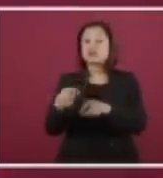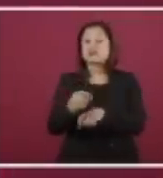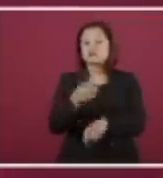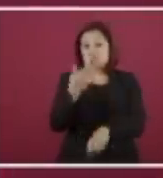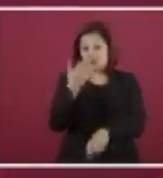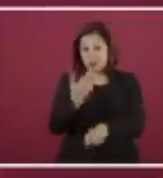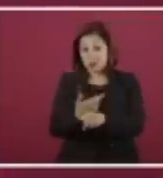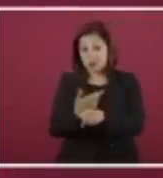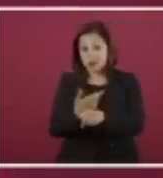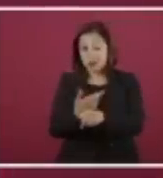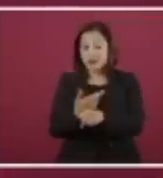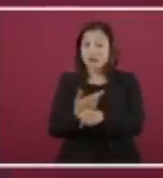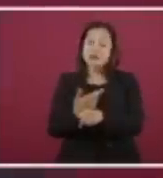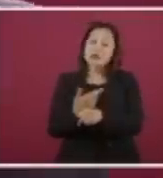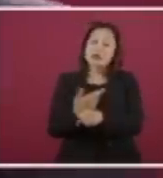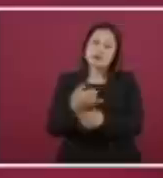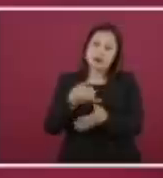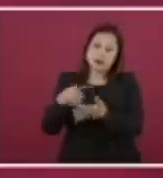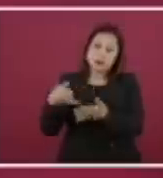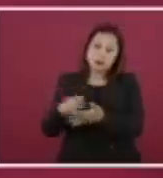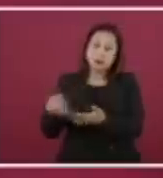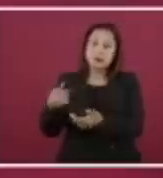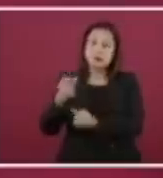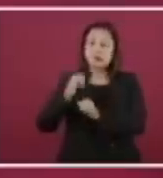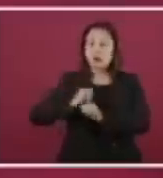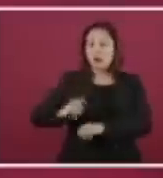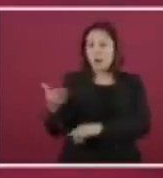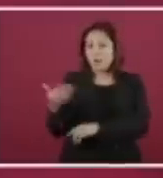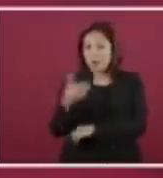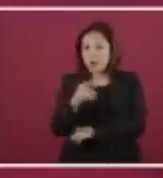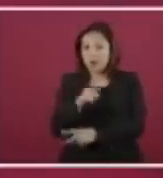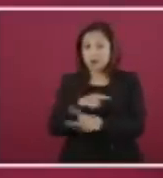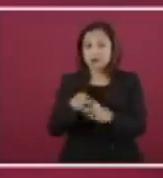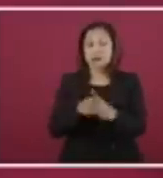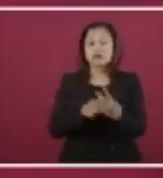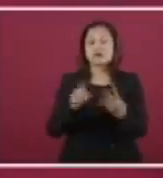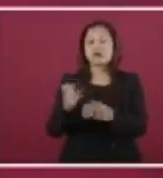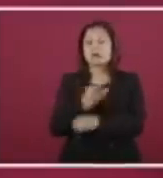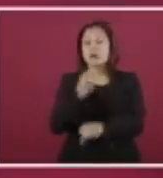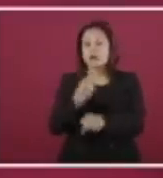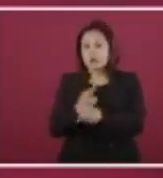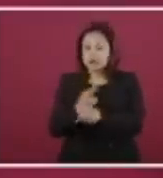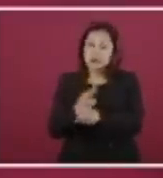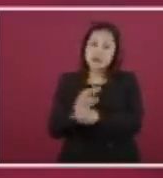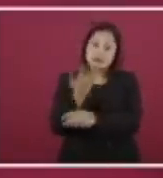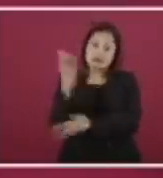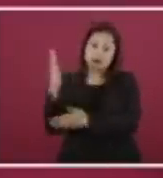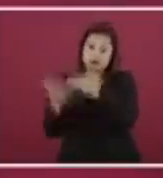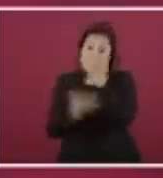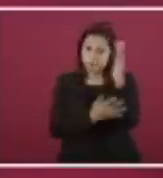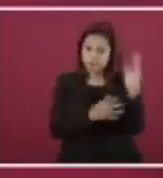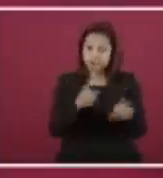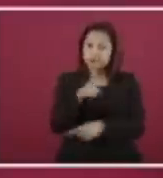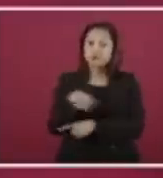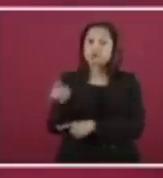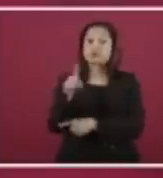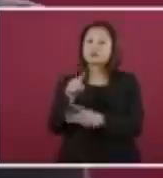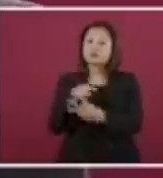de Agricultura, el comisionado de Pesca, la secretaria de Medio Ambiente, para que